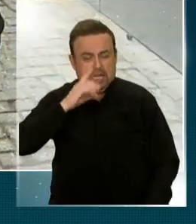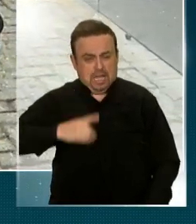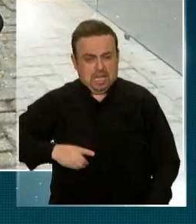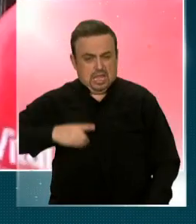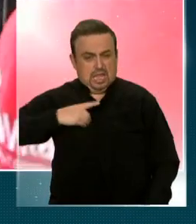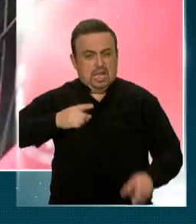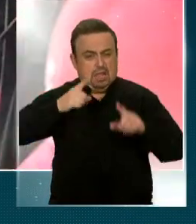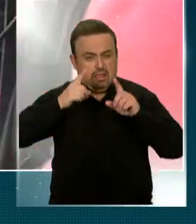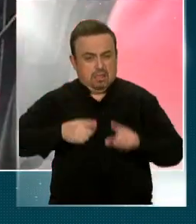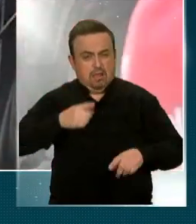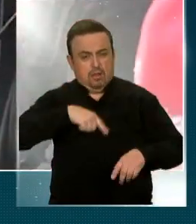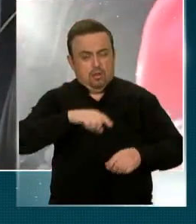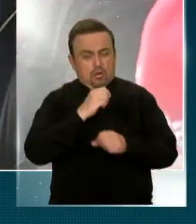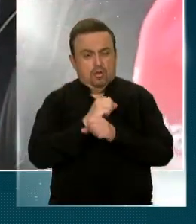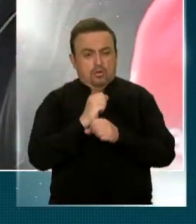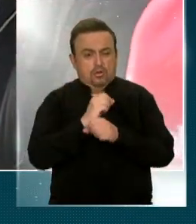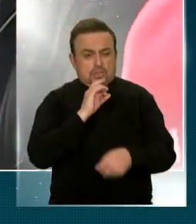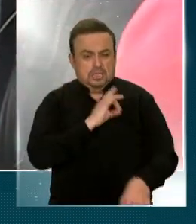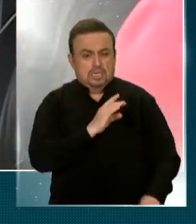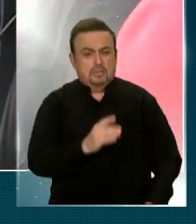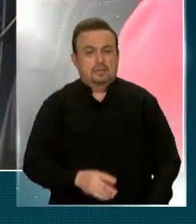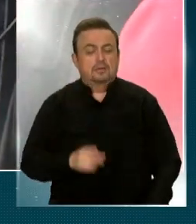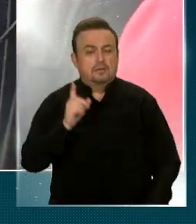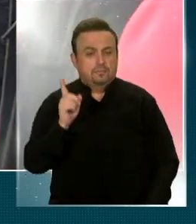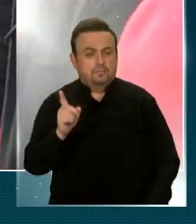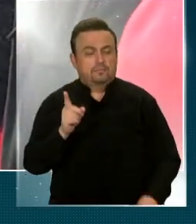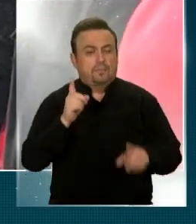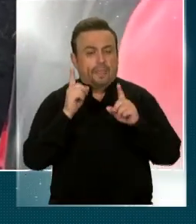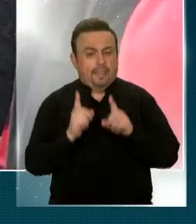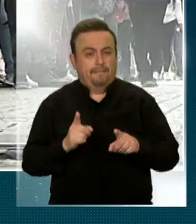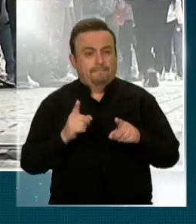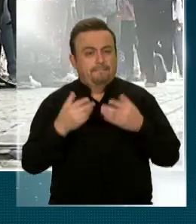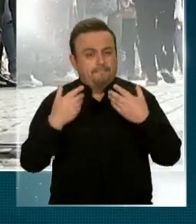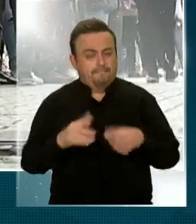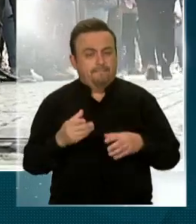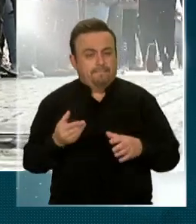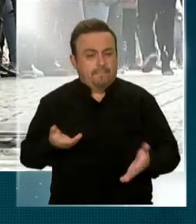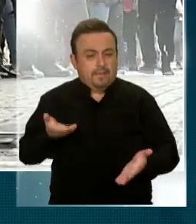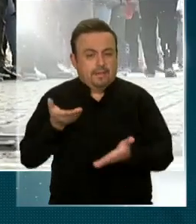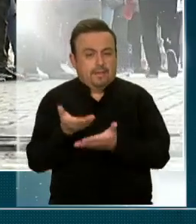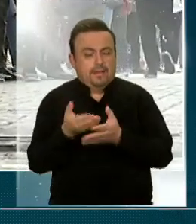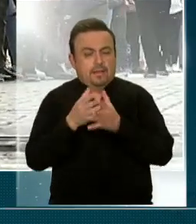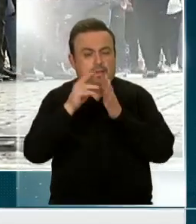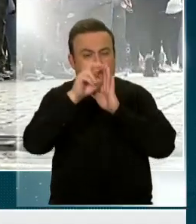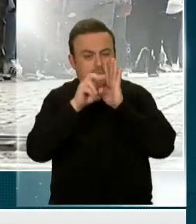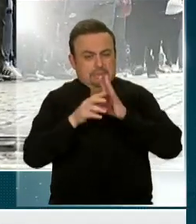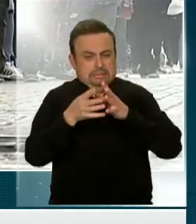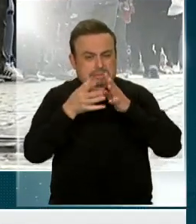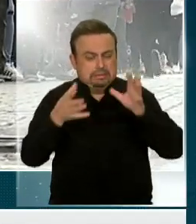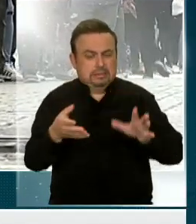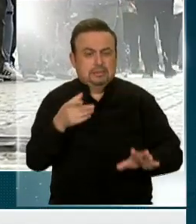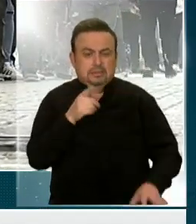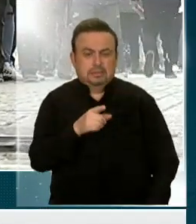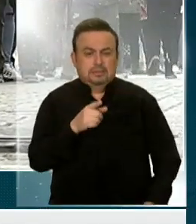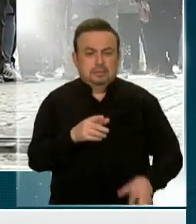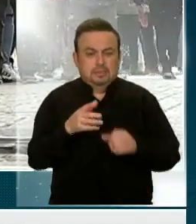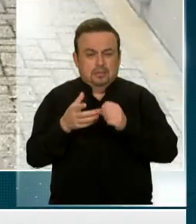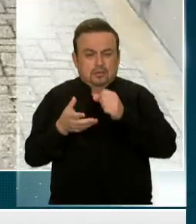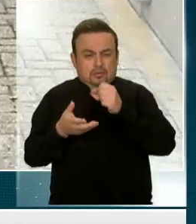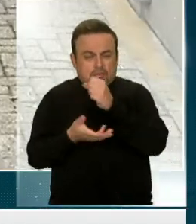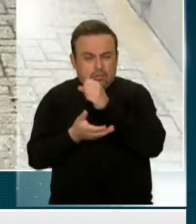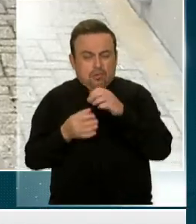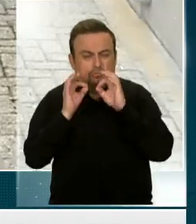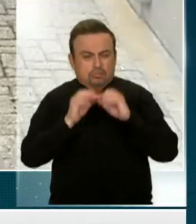como tienen que ser para los trabajadores chilenos, él debe ya ir presentando un gran proyecto, un proyecto de fondo, un